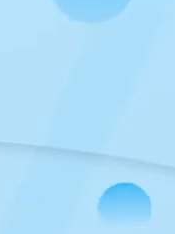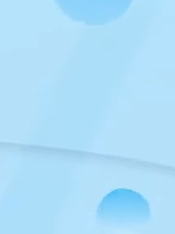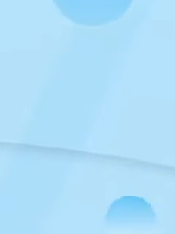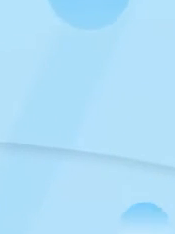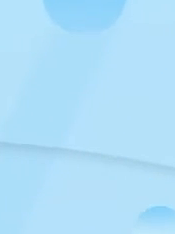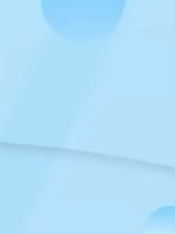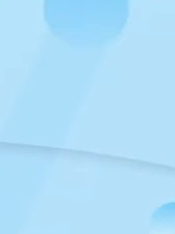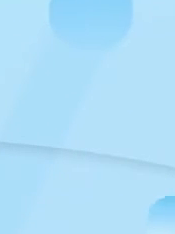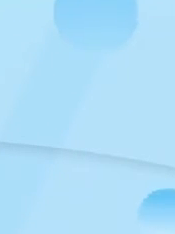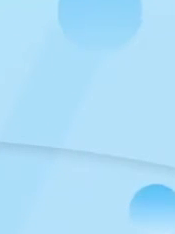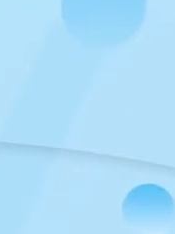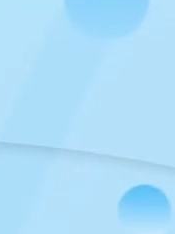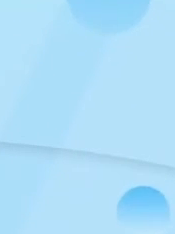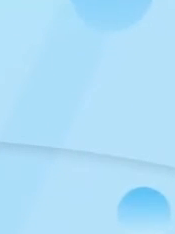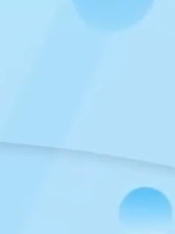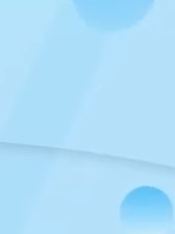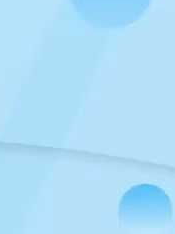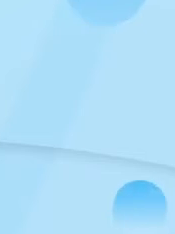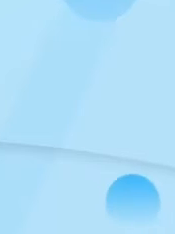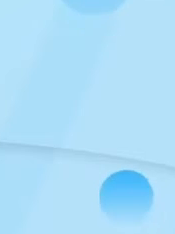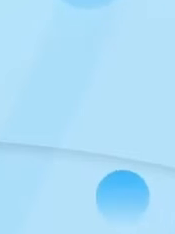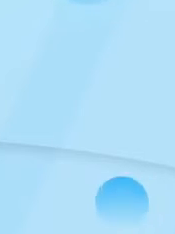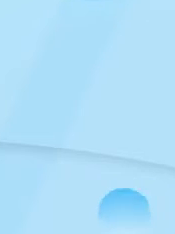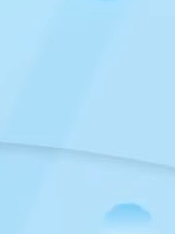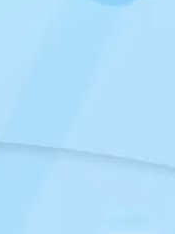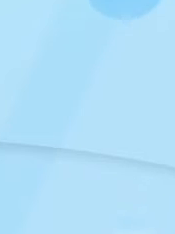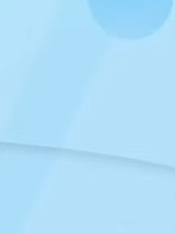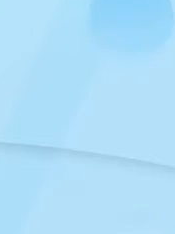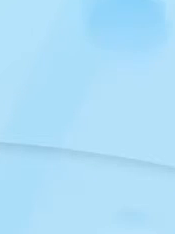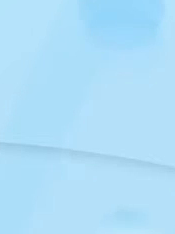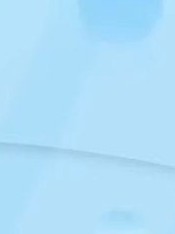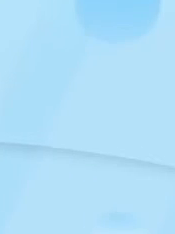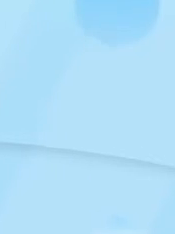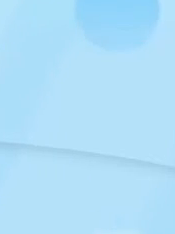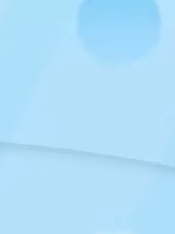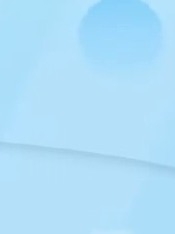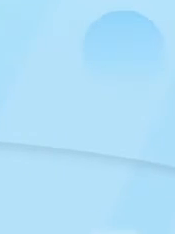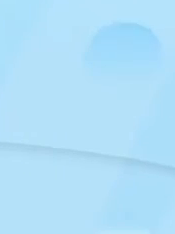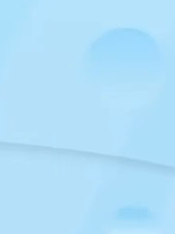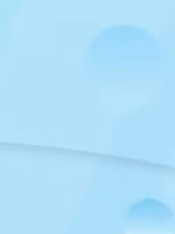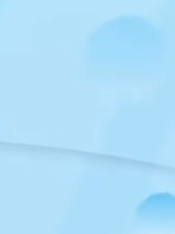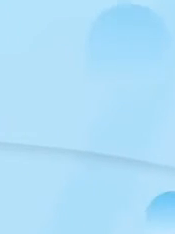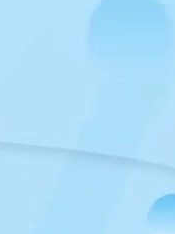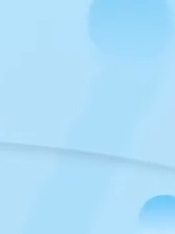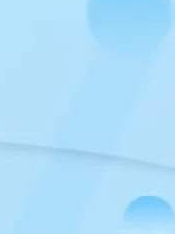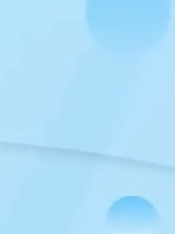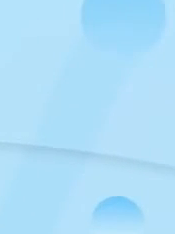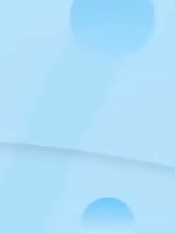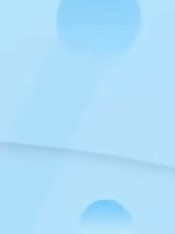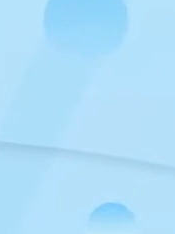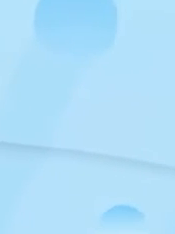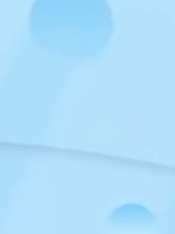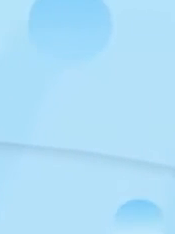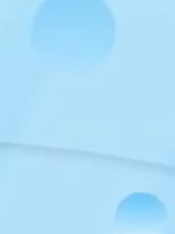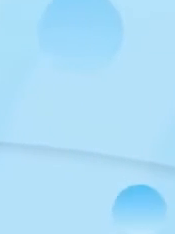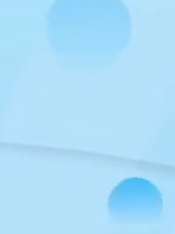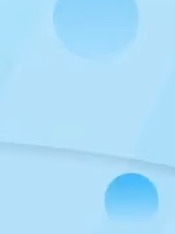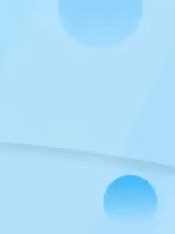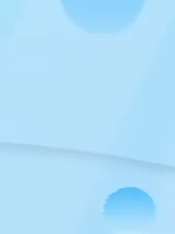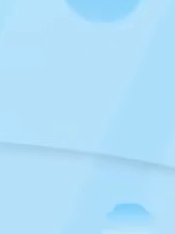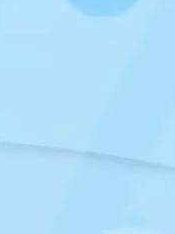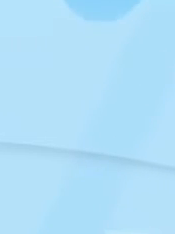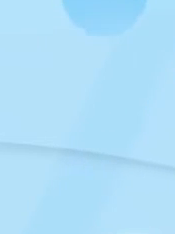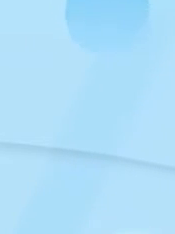¿Qué acciones pueden realizar ustedes y su familia para contribuir en la solución?